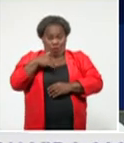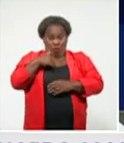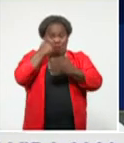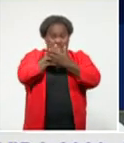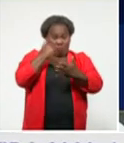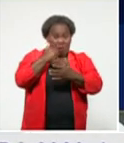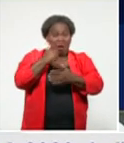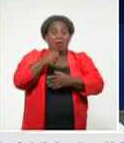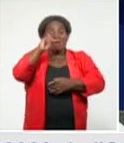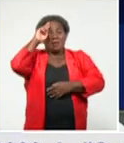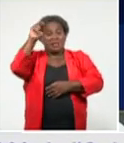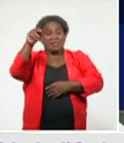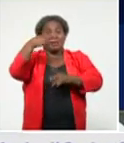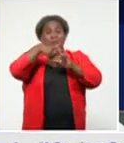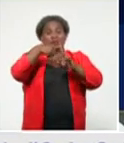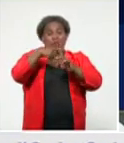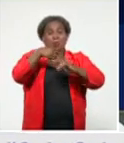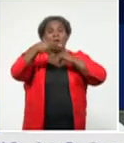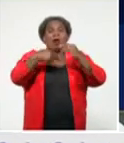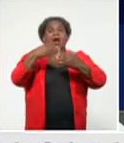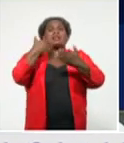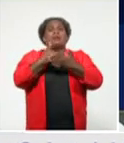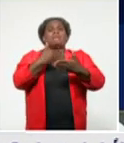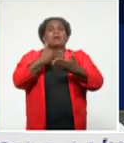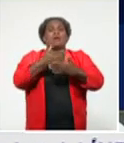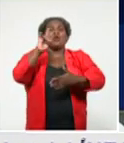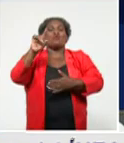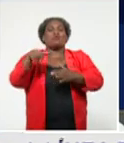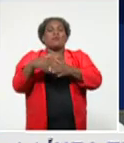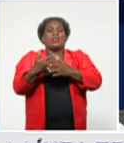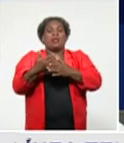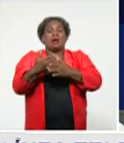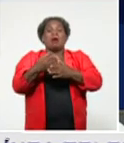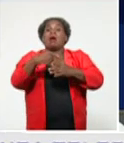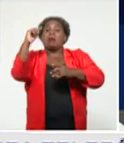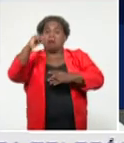día, si es negativa me voy al décimo día.